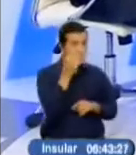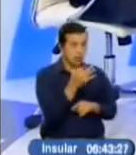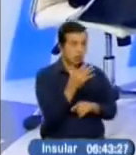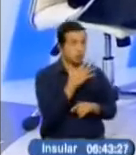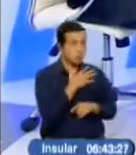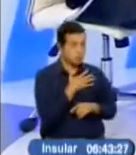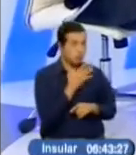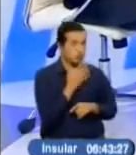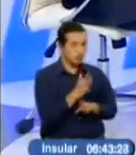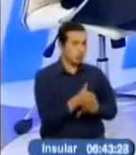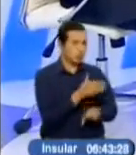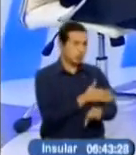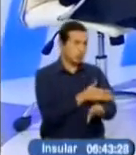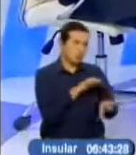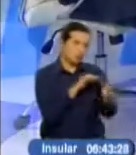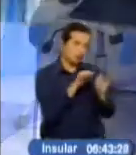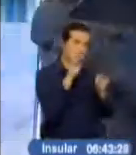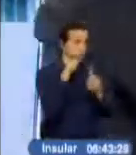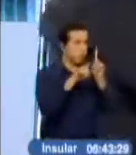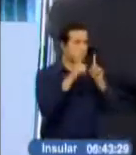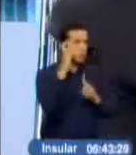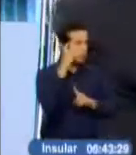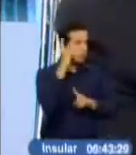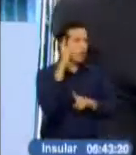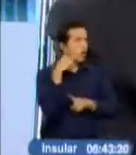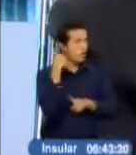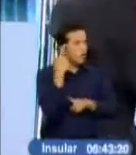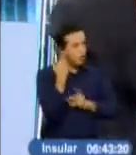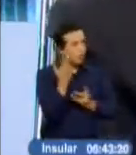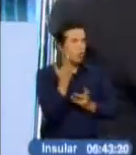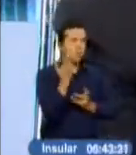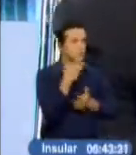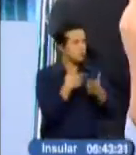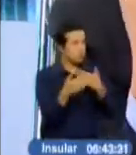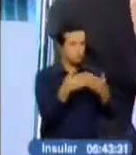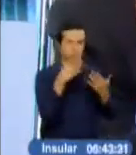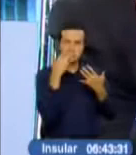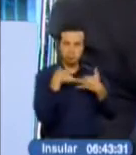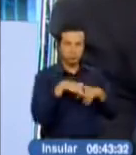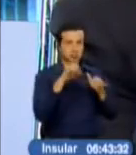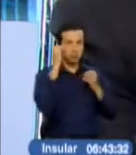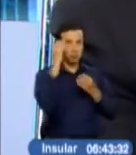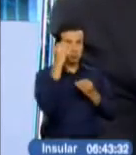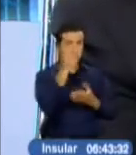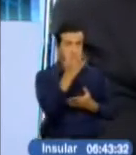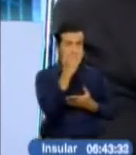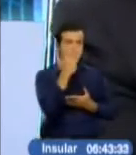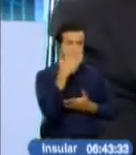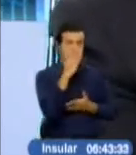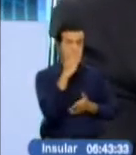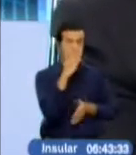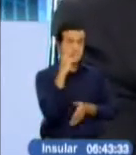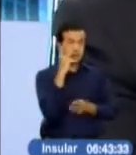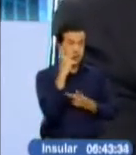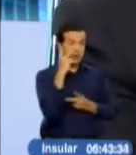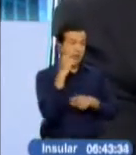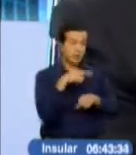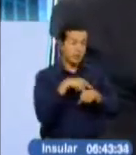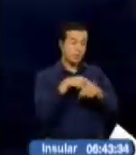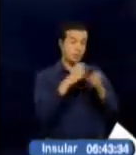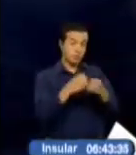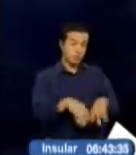yo vengo hablando estuve van a cree que soy loco pero es recurrente y lo voy a seguir hablando estamos desperdiciando tiempo